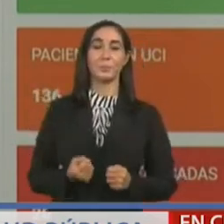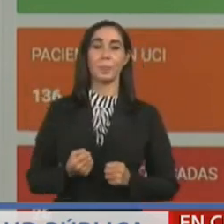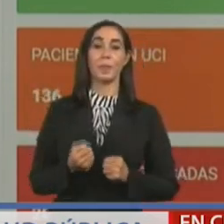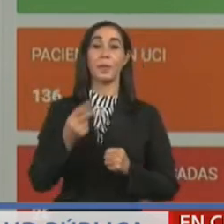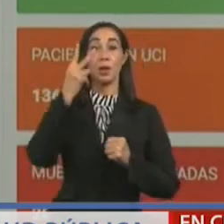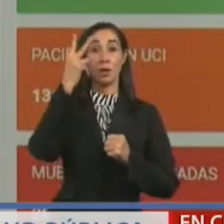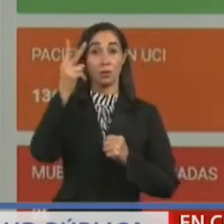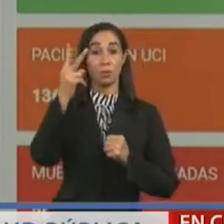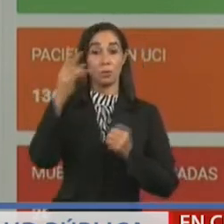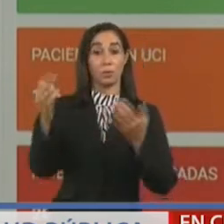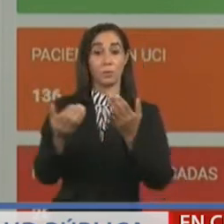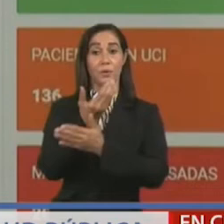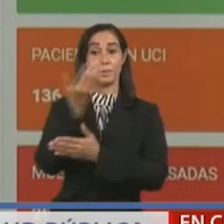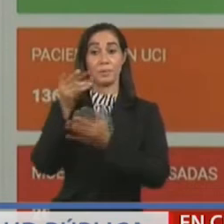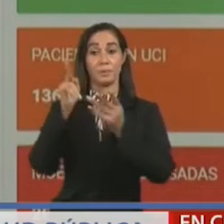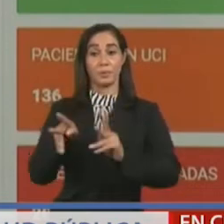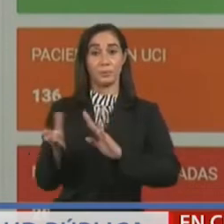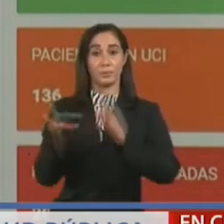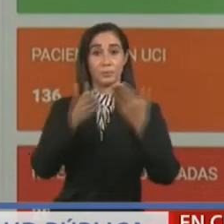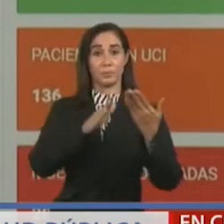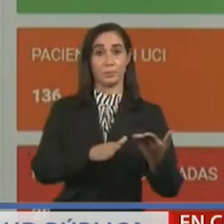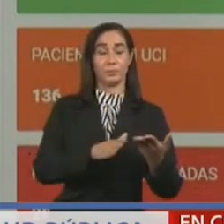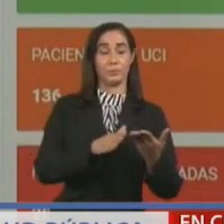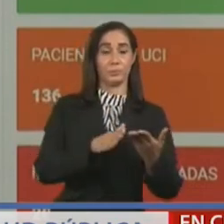con 2 nuevas defunciones,